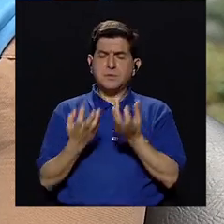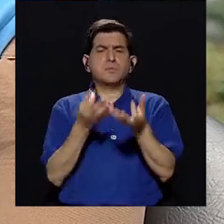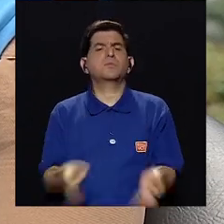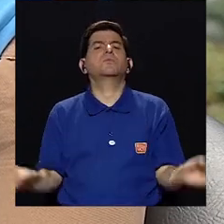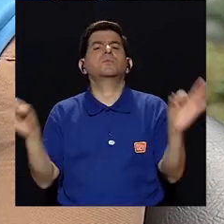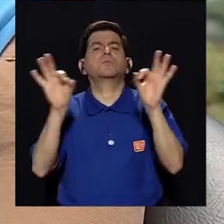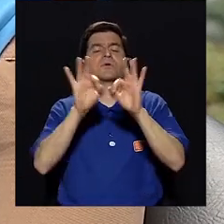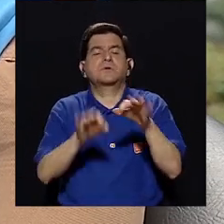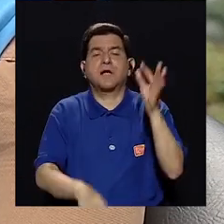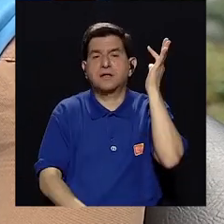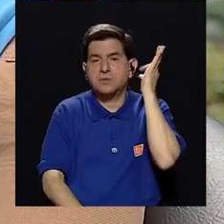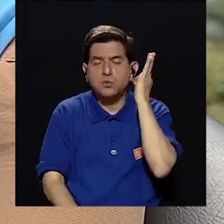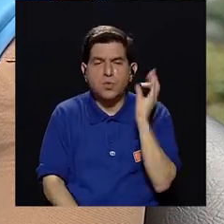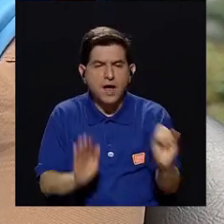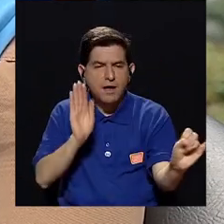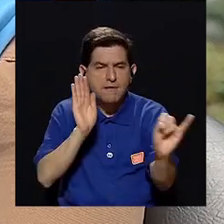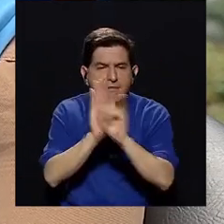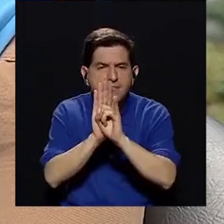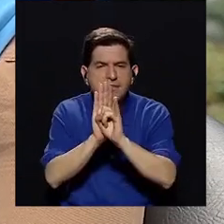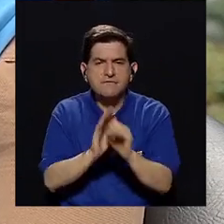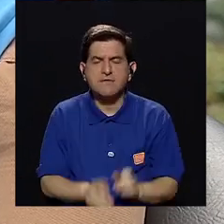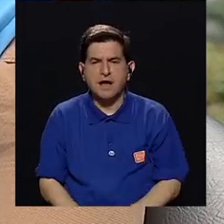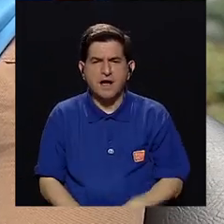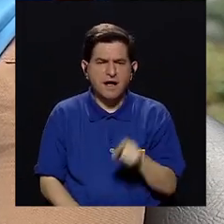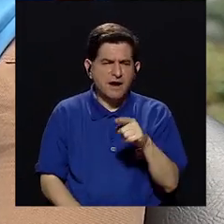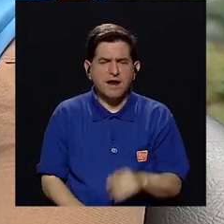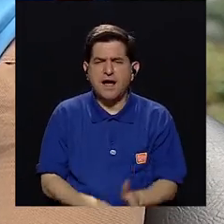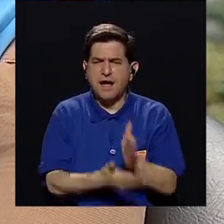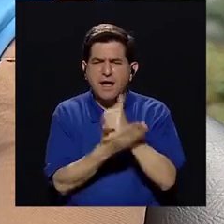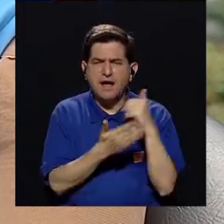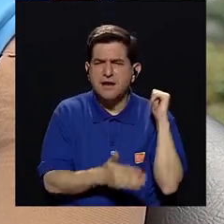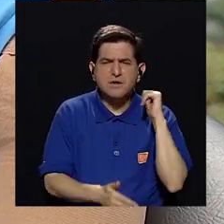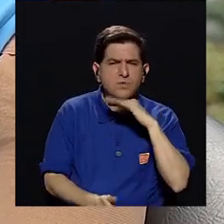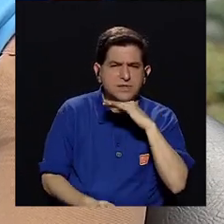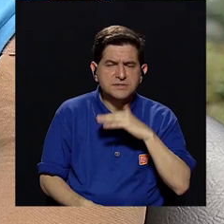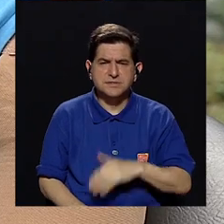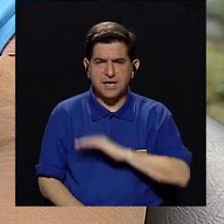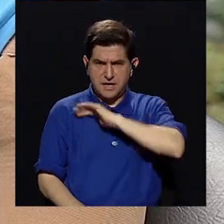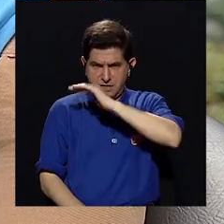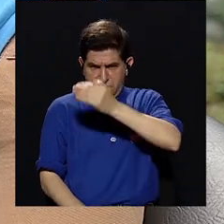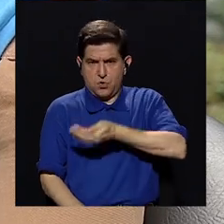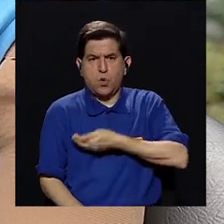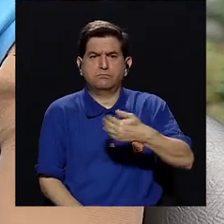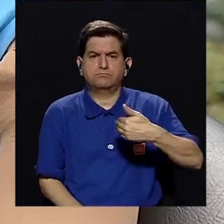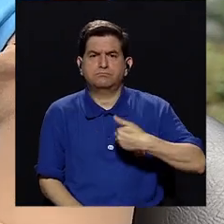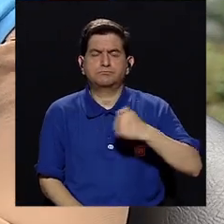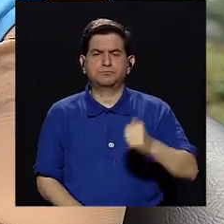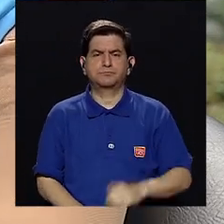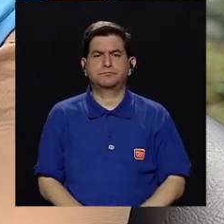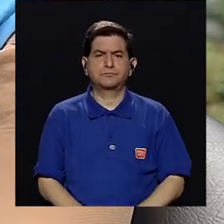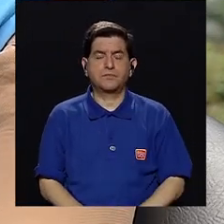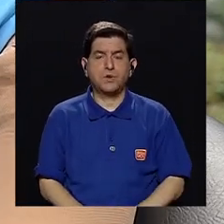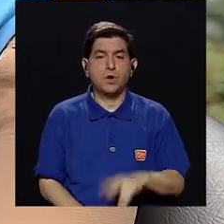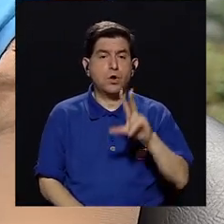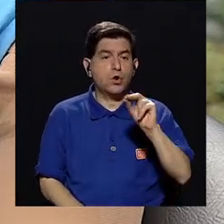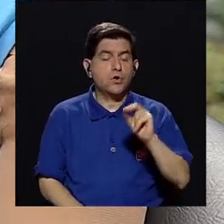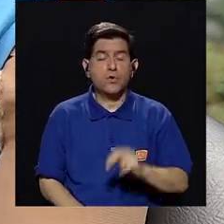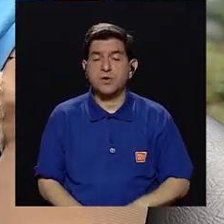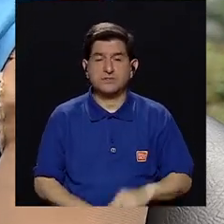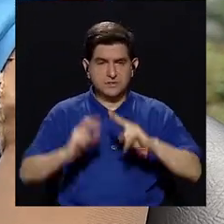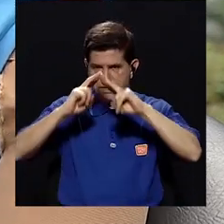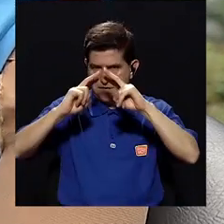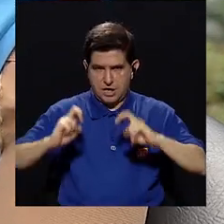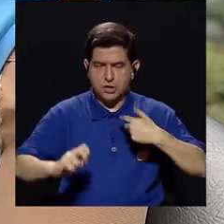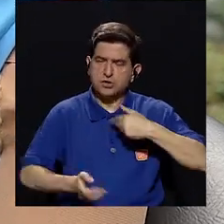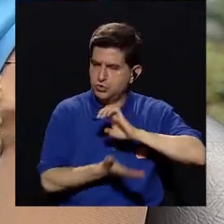ella identifique si hay irregularidades en su mamá no es que haciéndose el autoexamen voy a evitar